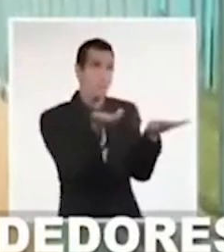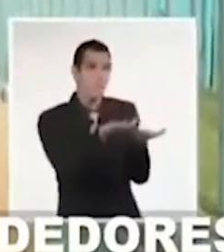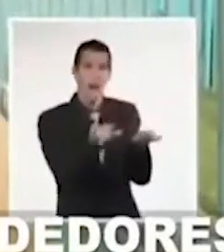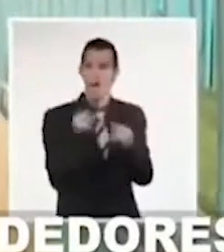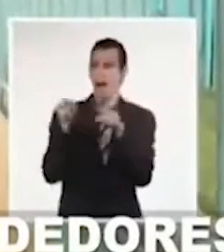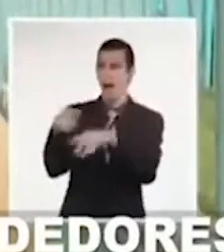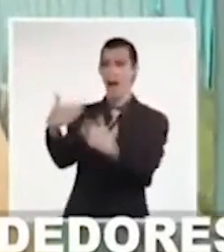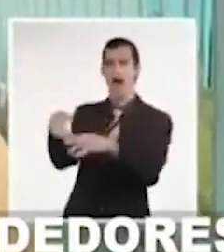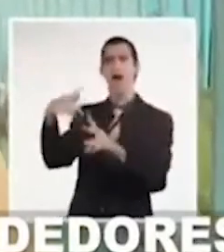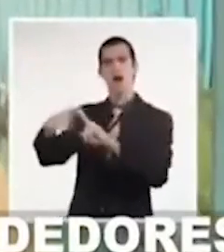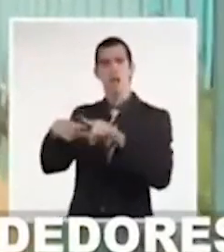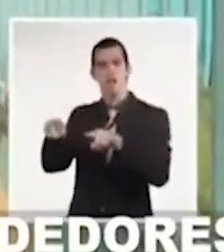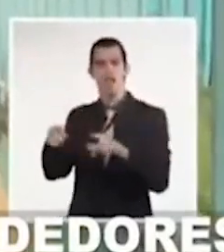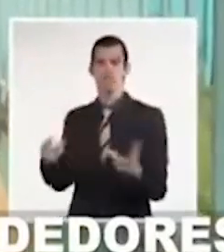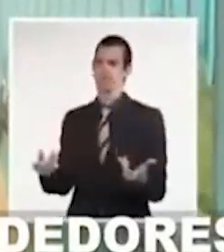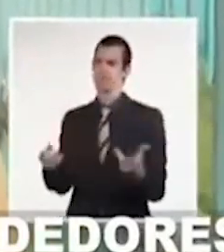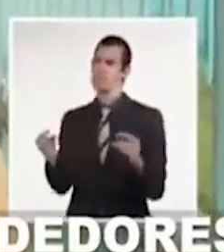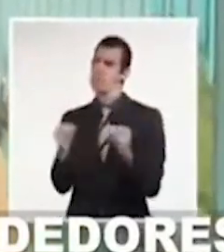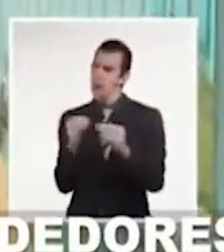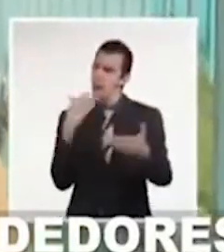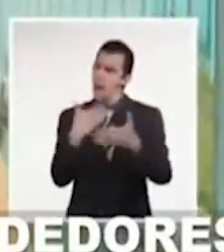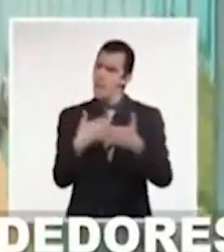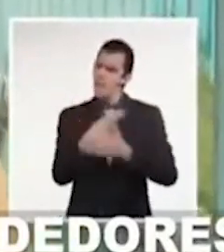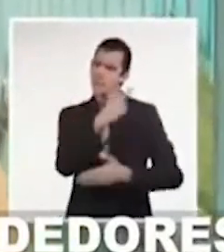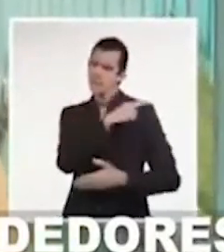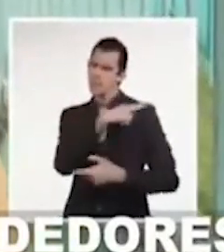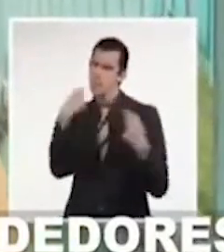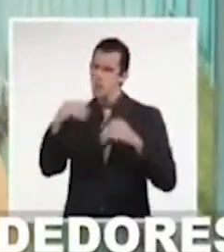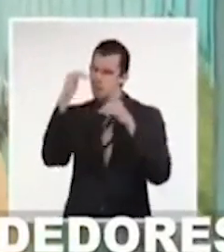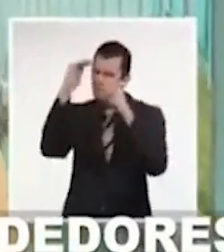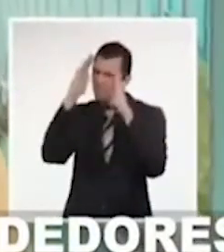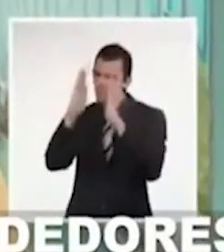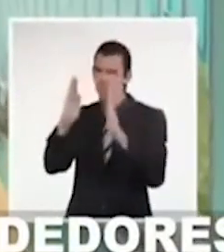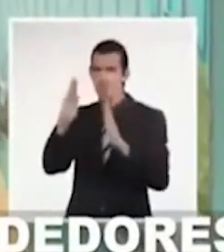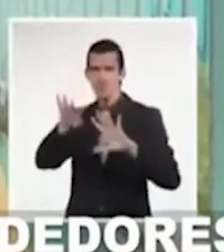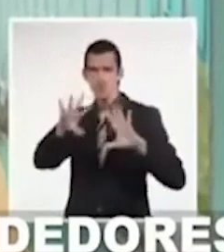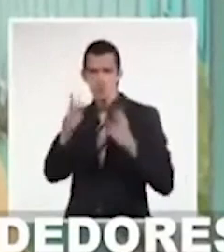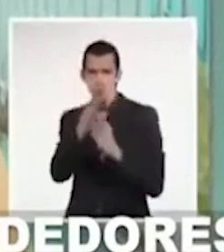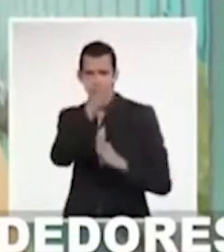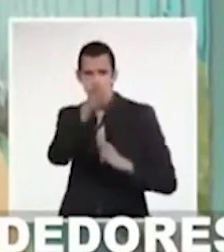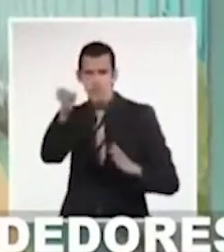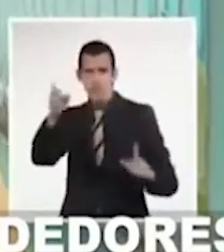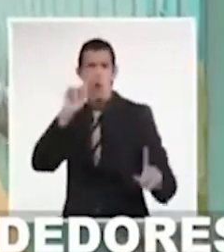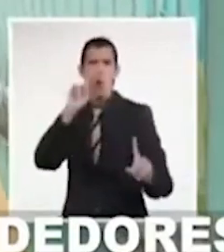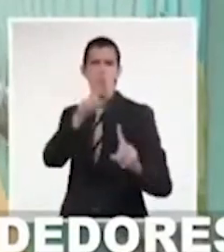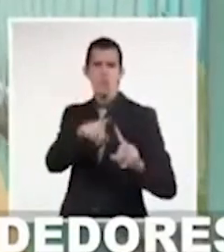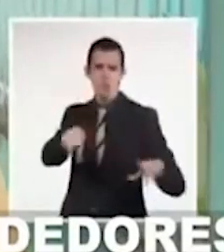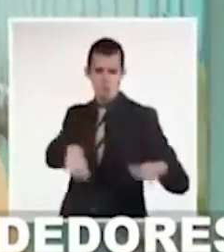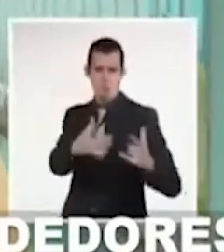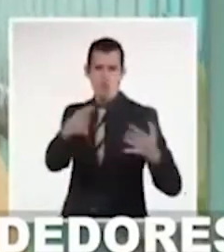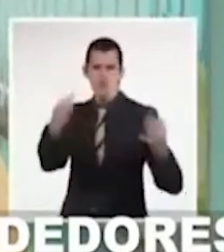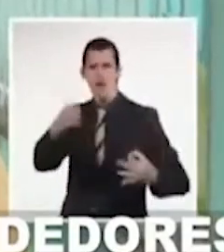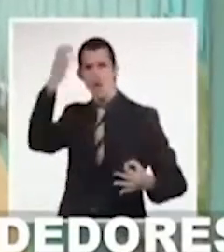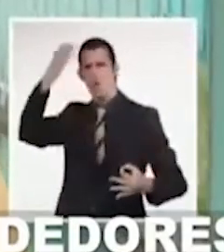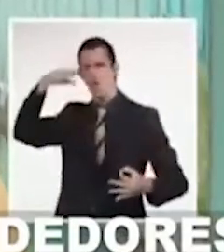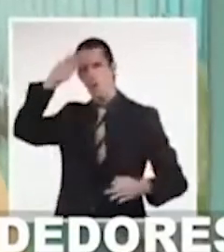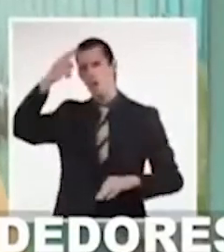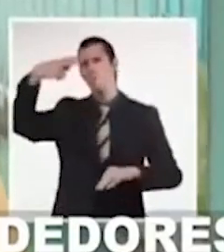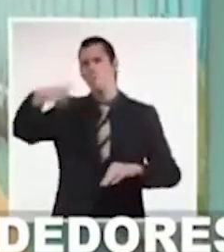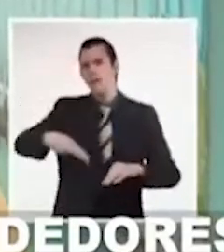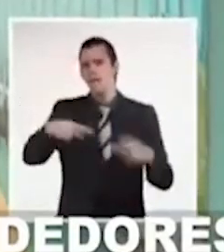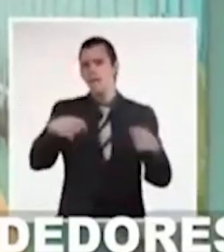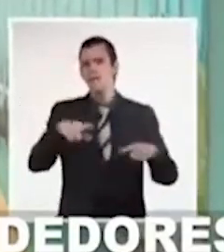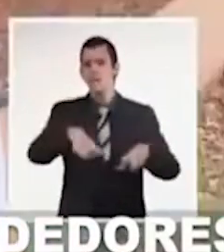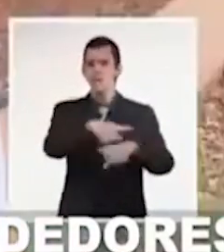O sea, voto el sofá, la culpa es del revendedor. Pero usted puede ir contra todos los revendedores y Cuba va a seguir siendo una sociedad